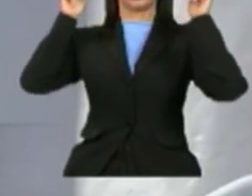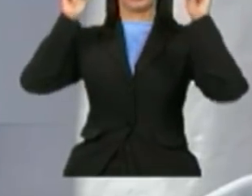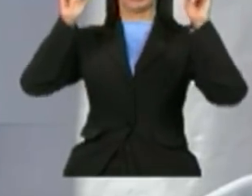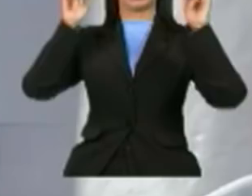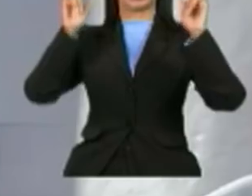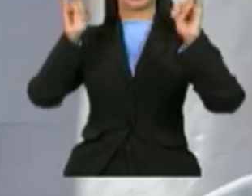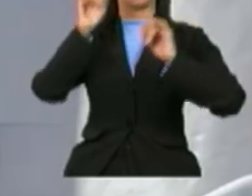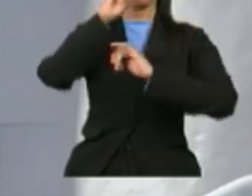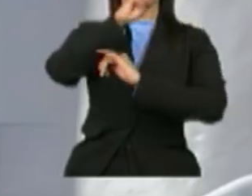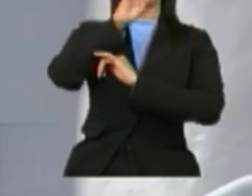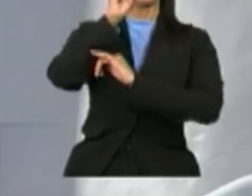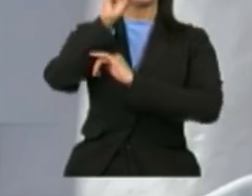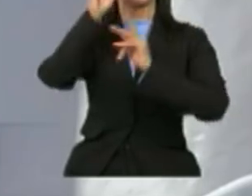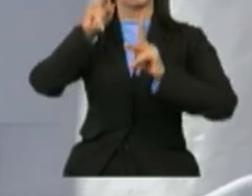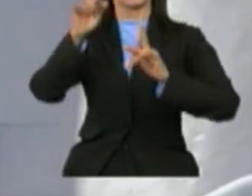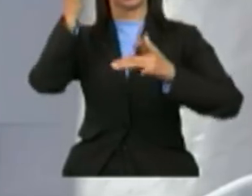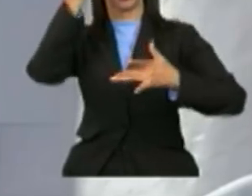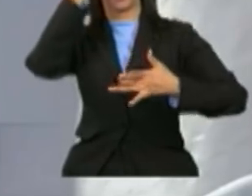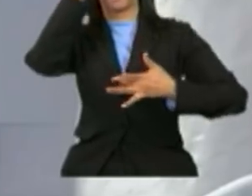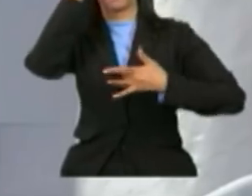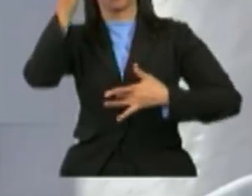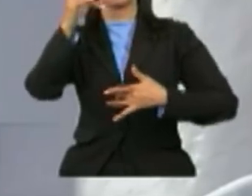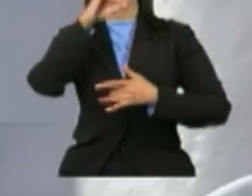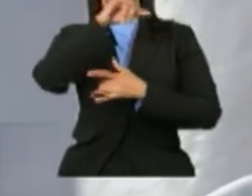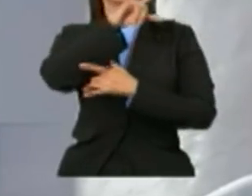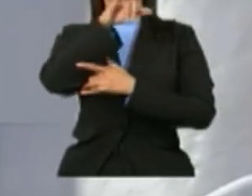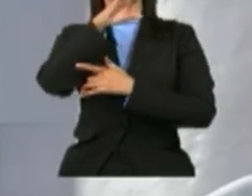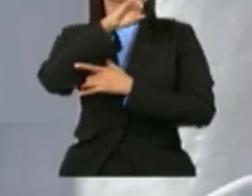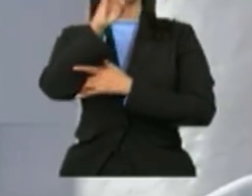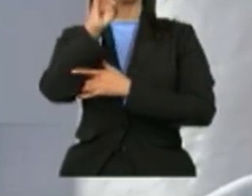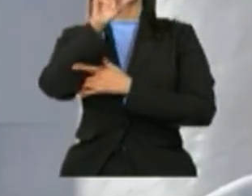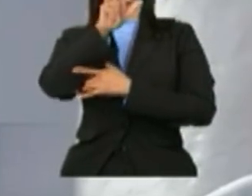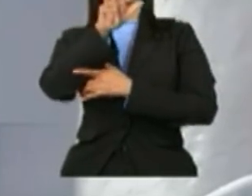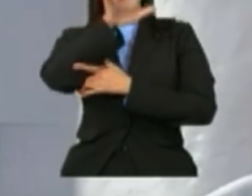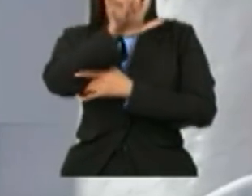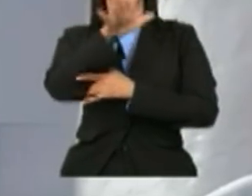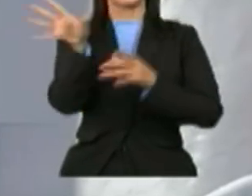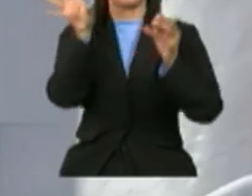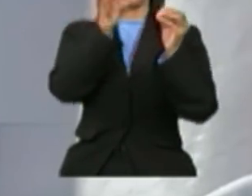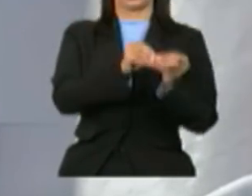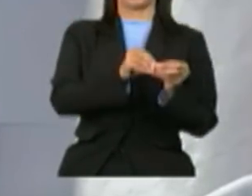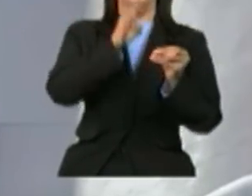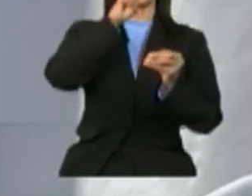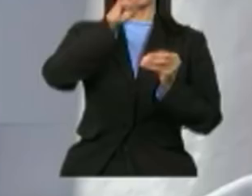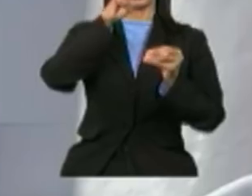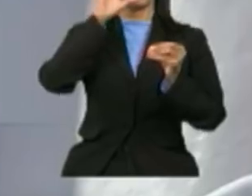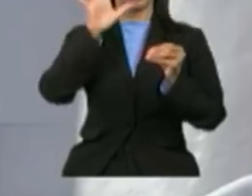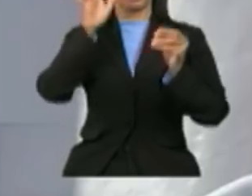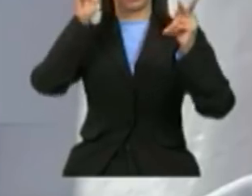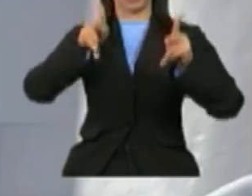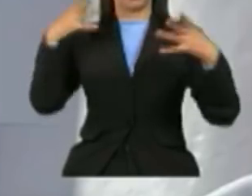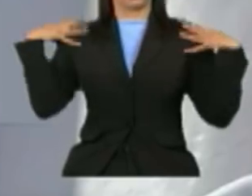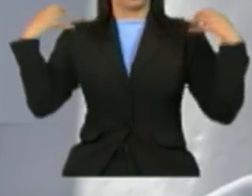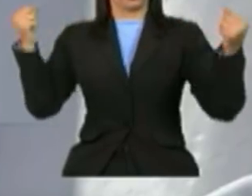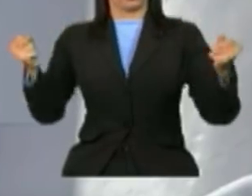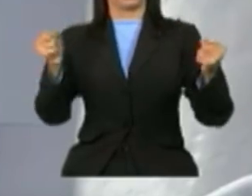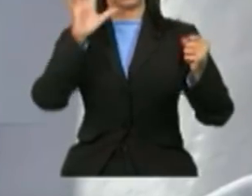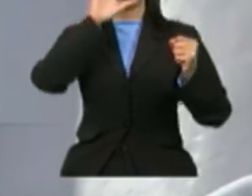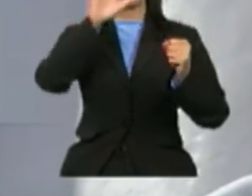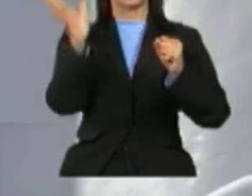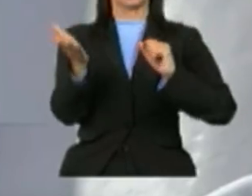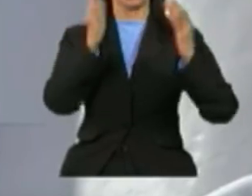41 casos nuevos, 635 acumulados, 45 recuperados, 5